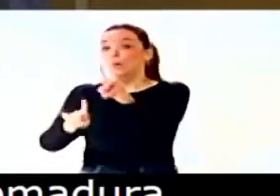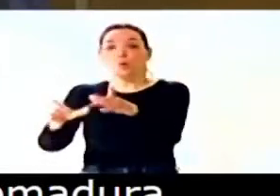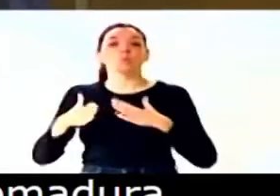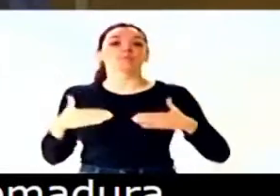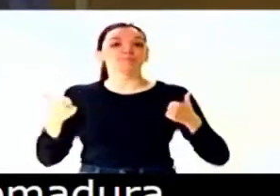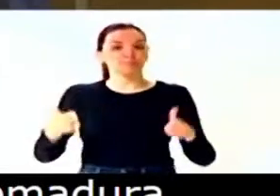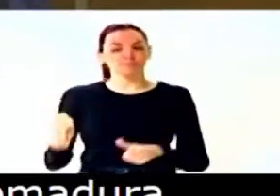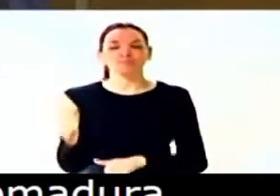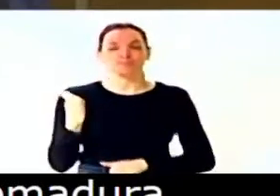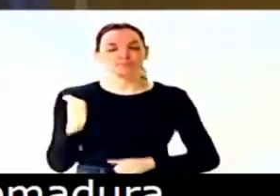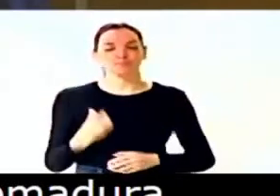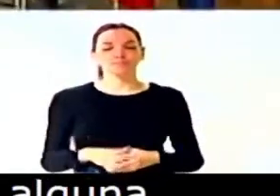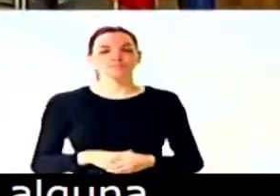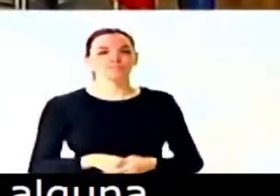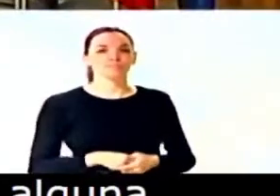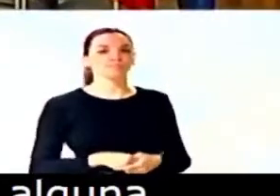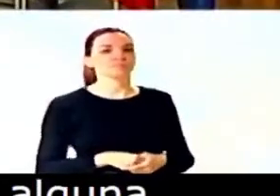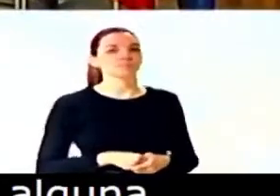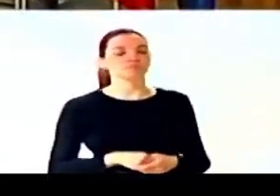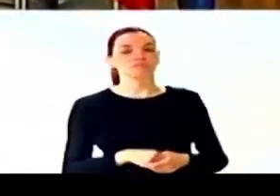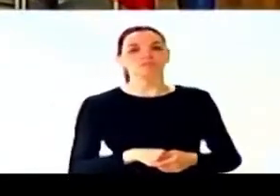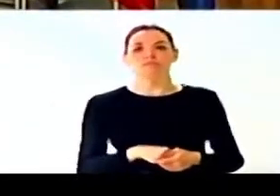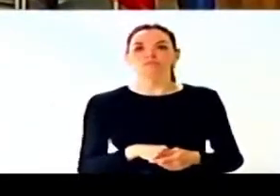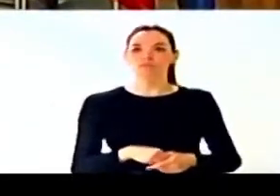alguna pregunta que hacer.